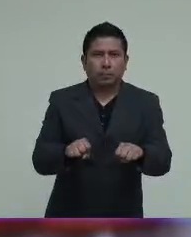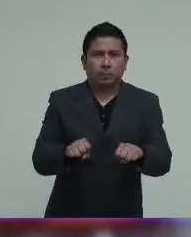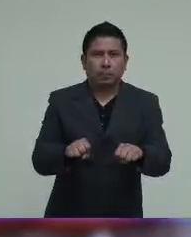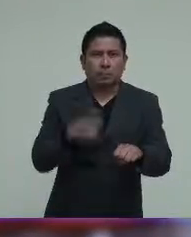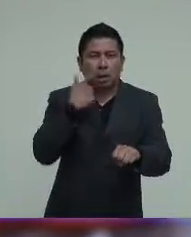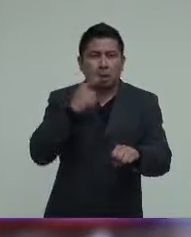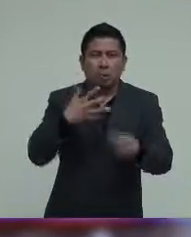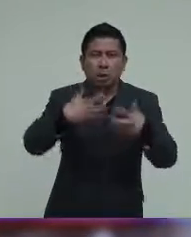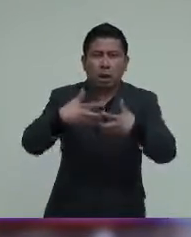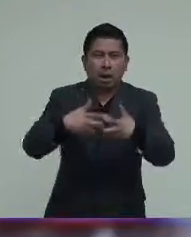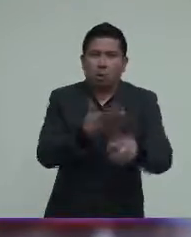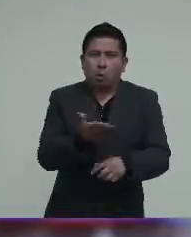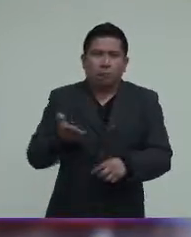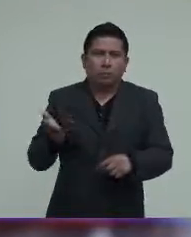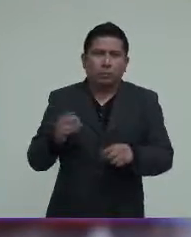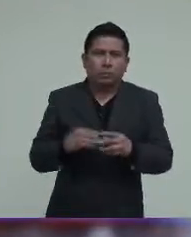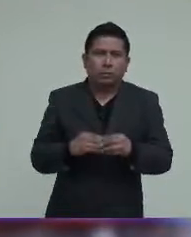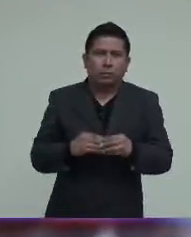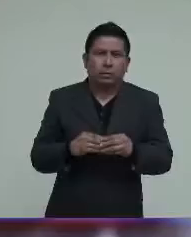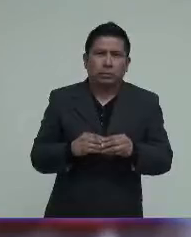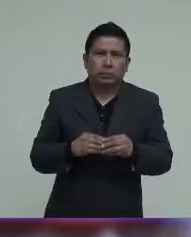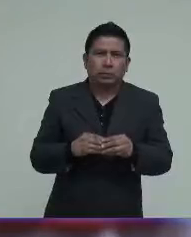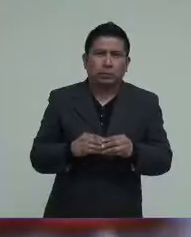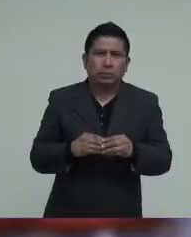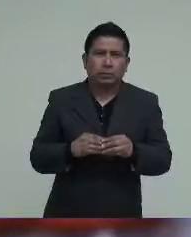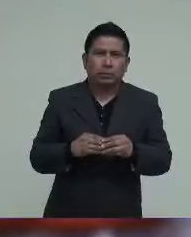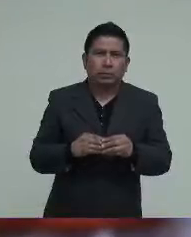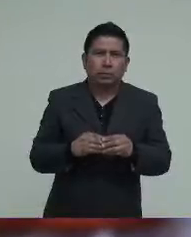mesas, a platos,